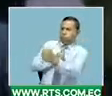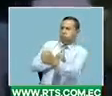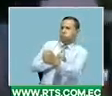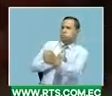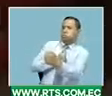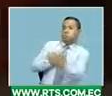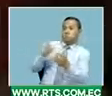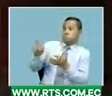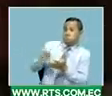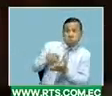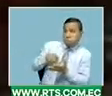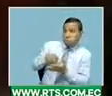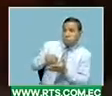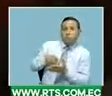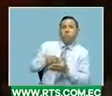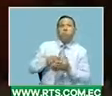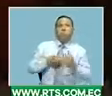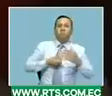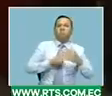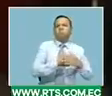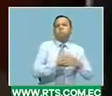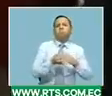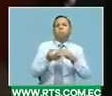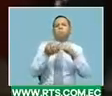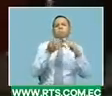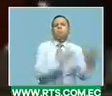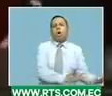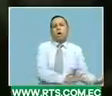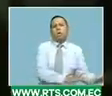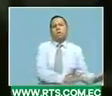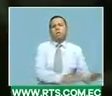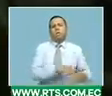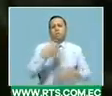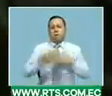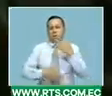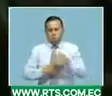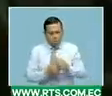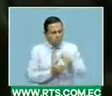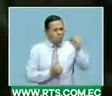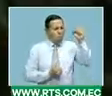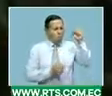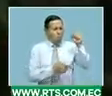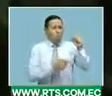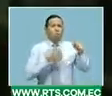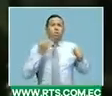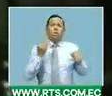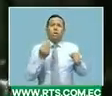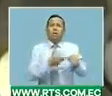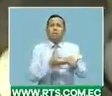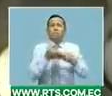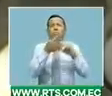cuerpo de la menor fue localizado en un predio rural con signos de tortura.